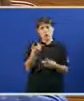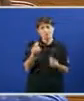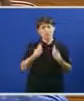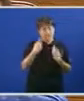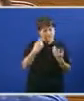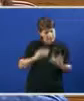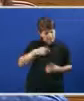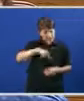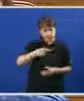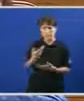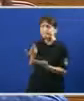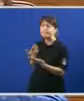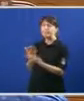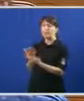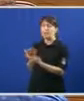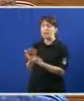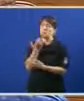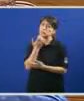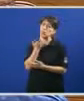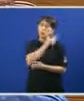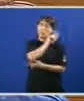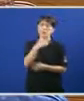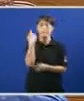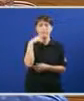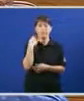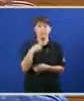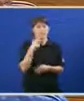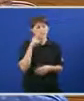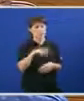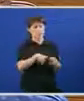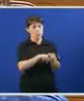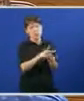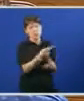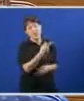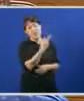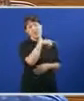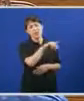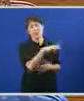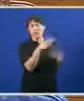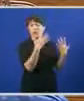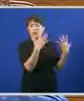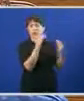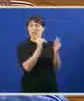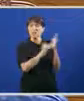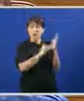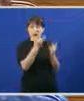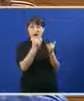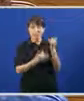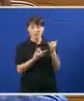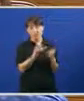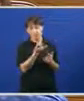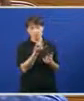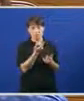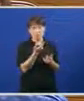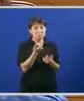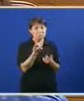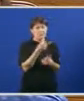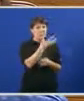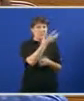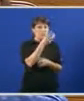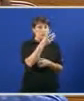xente no noso país. Ollemos para os pensionistas. 110.000 pensionistas galegos non chegan a